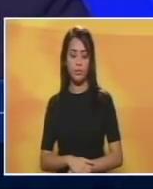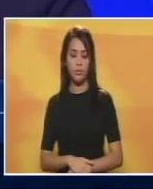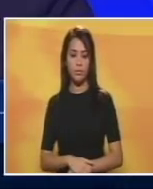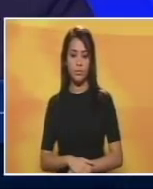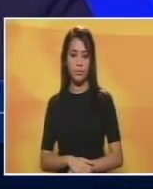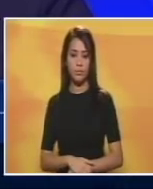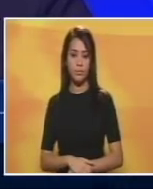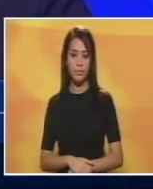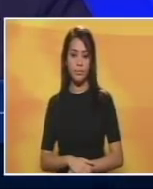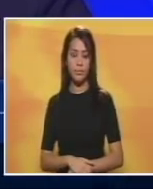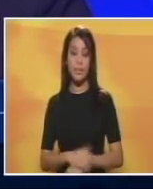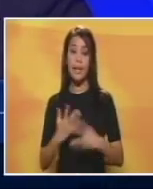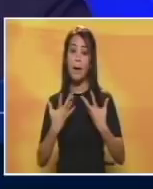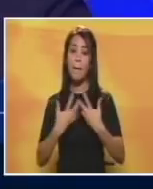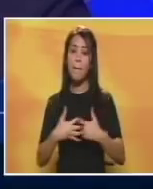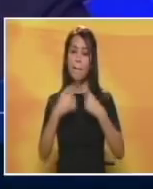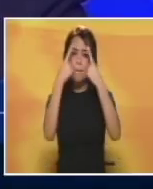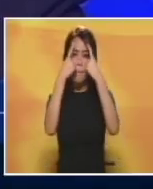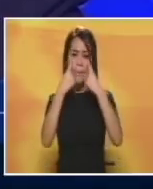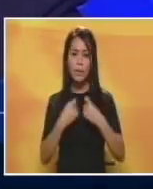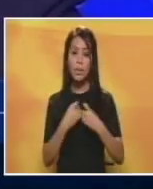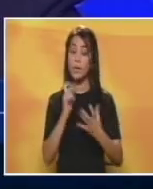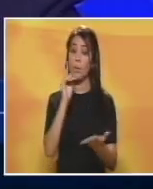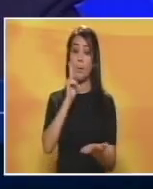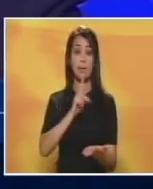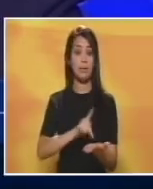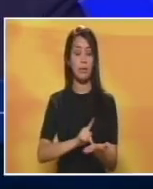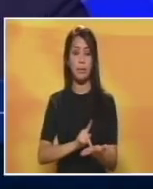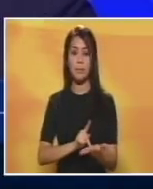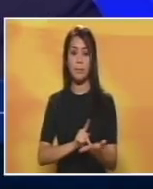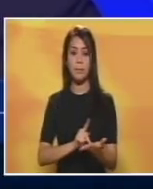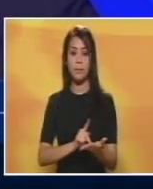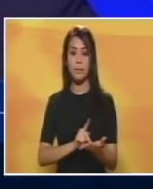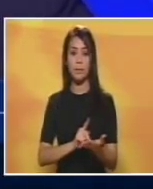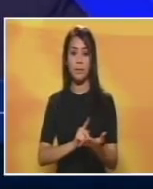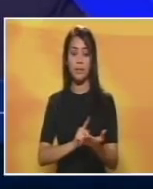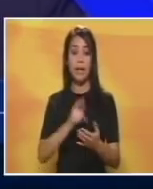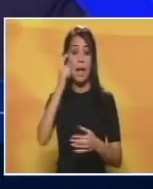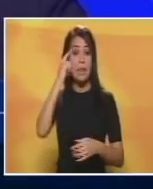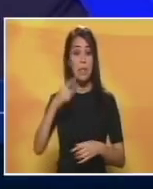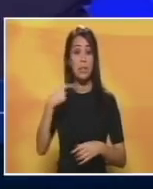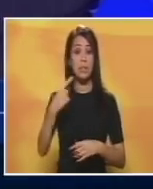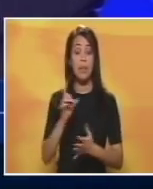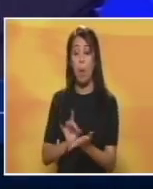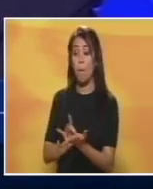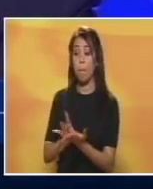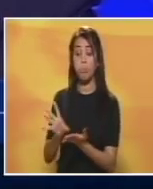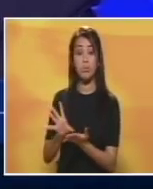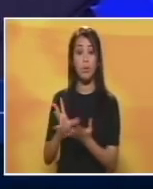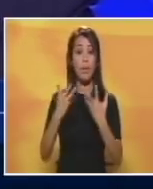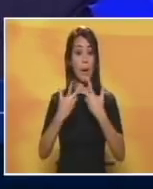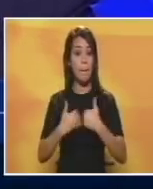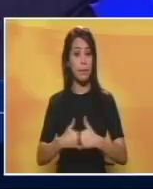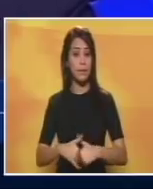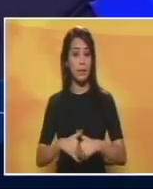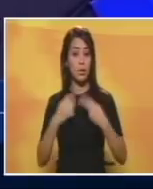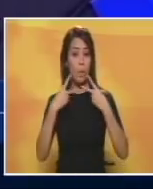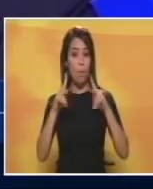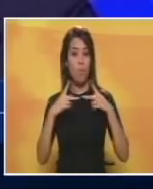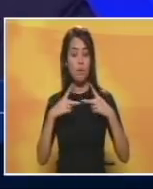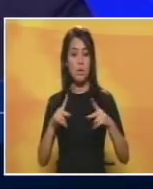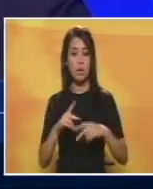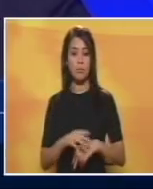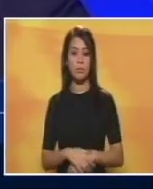Al funcionario público que no participe, el día siguiente va a estar votado de la administración pública. Y